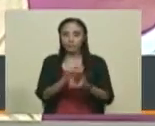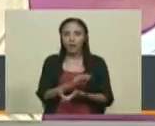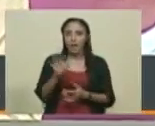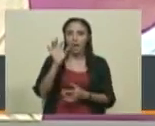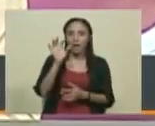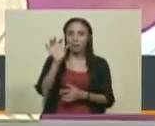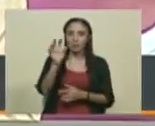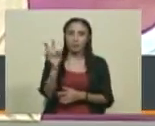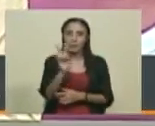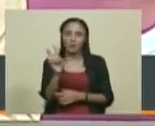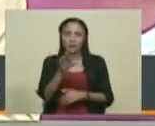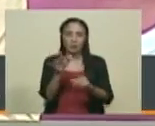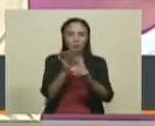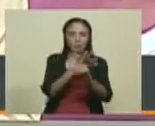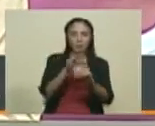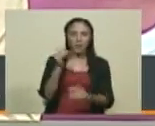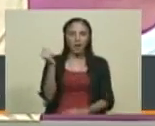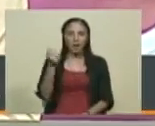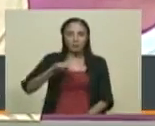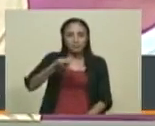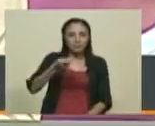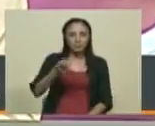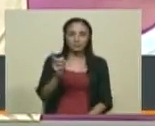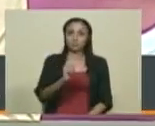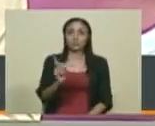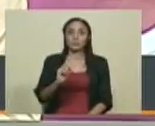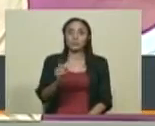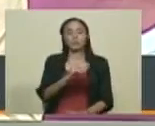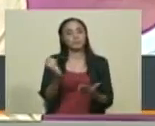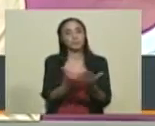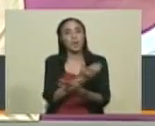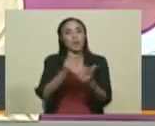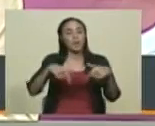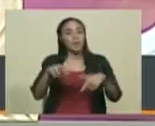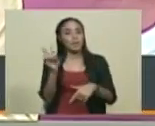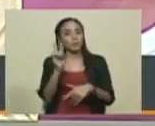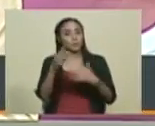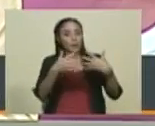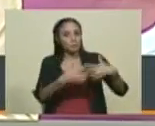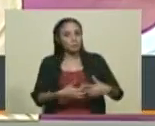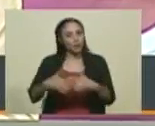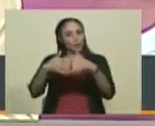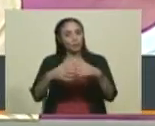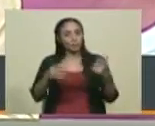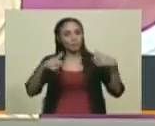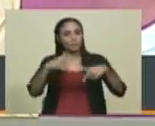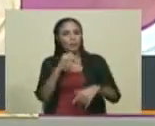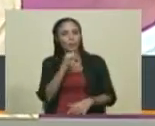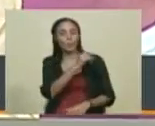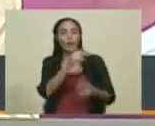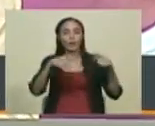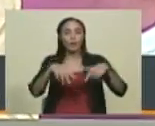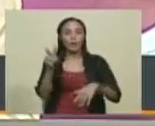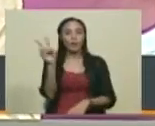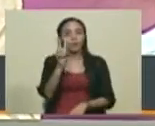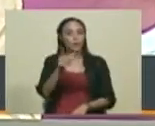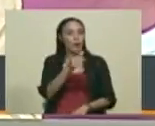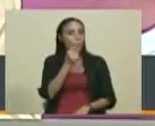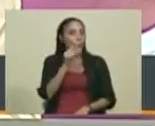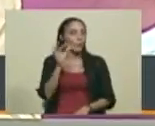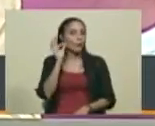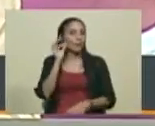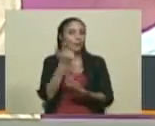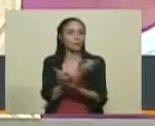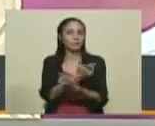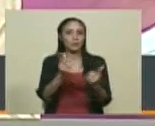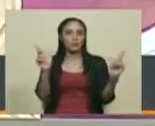amenazar nadie, no. Al imperialismo le decimos: Venezuela es un país de hombres y